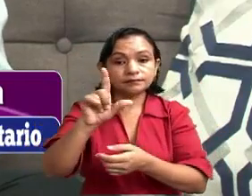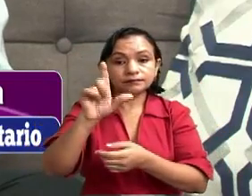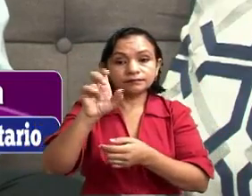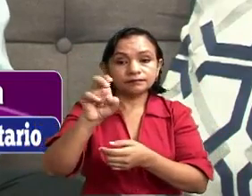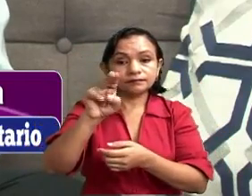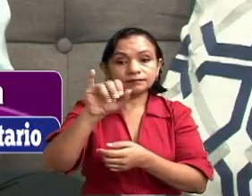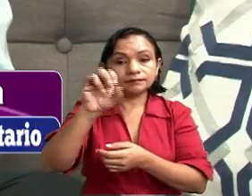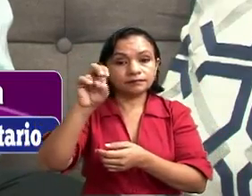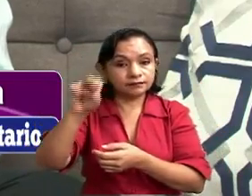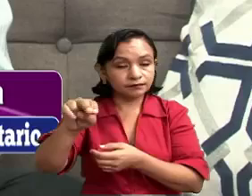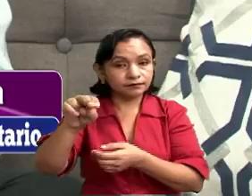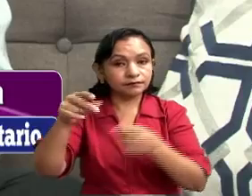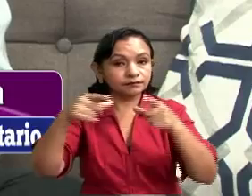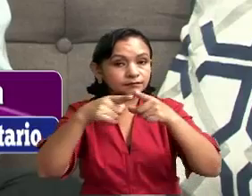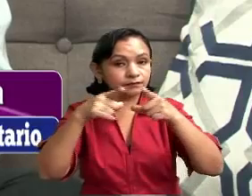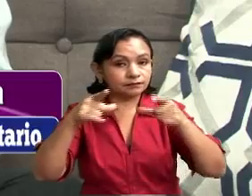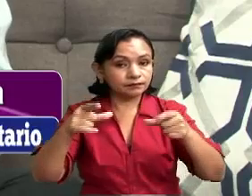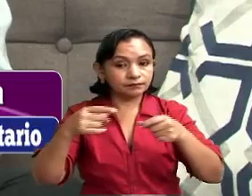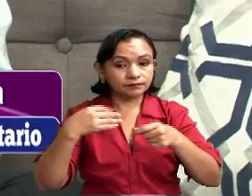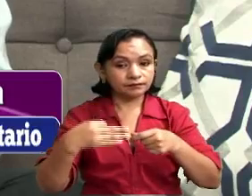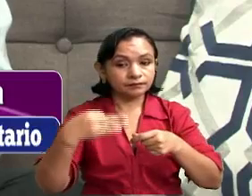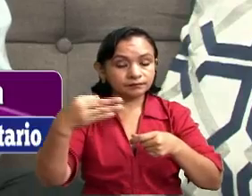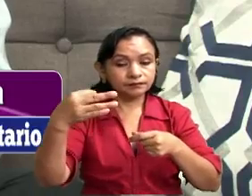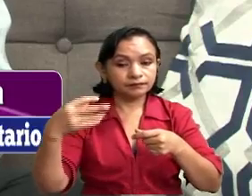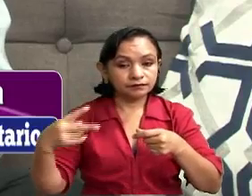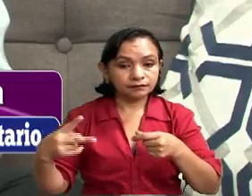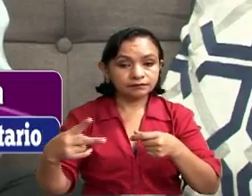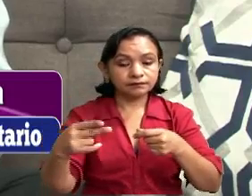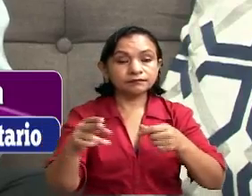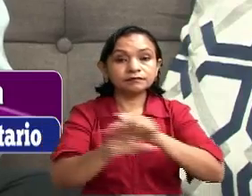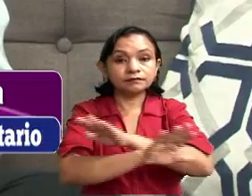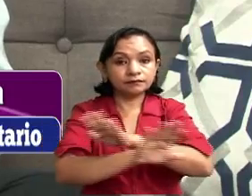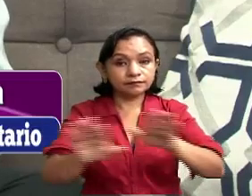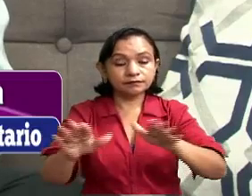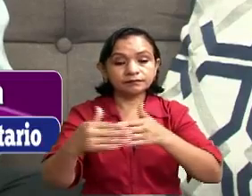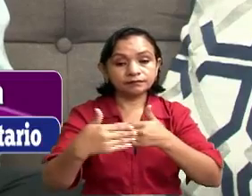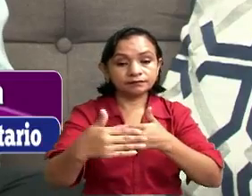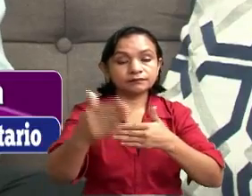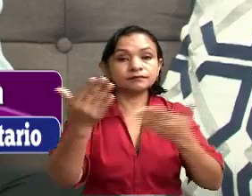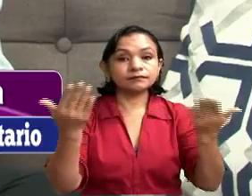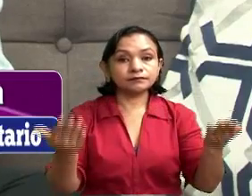Fonseca de Managua, que está próximo a ser ya concluido.